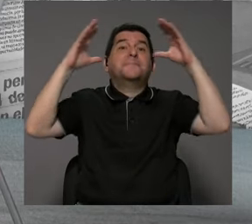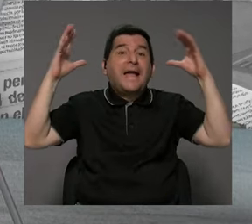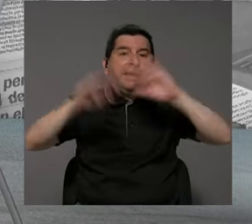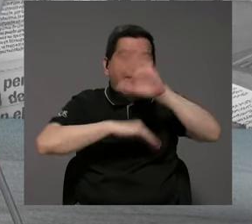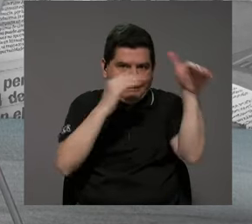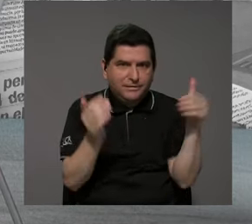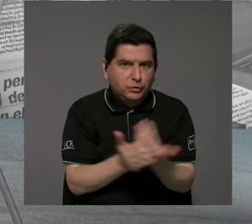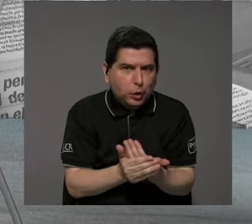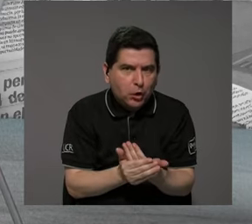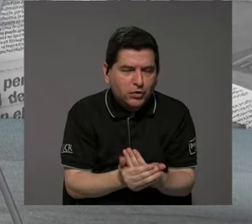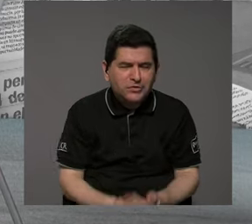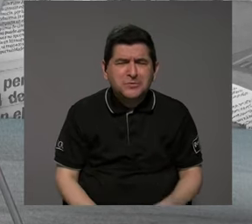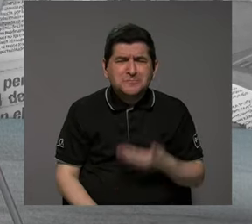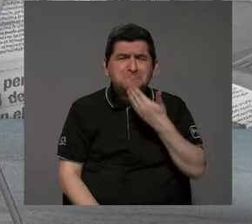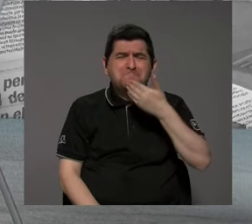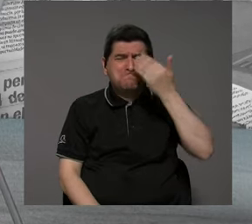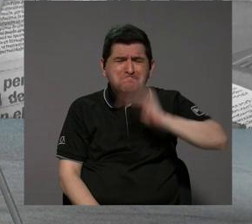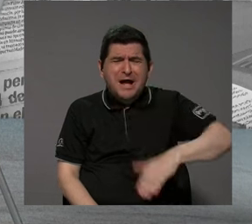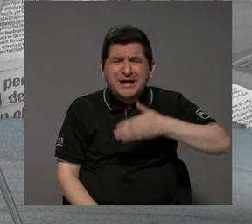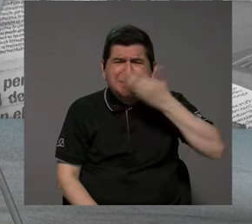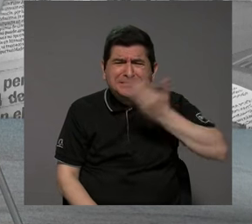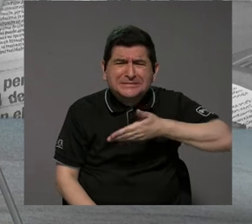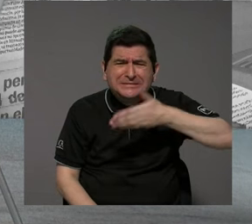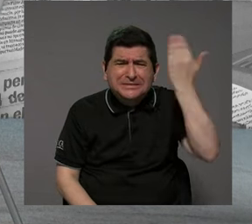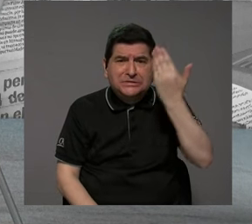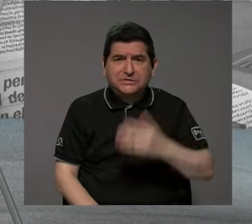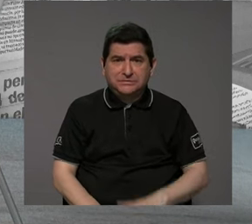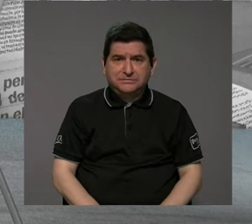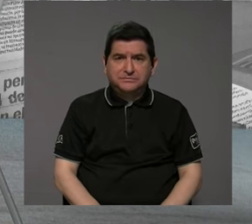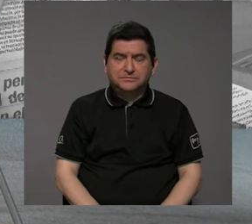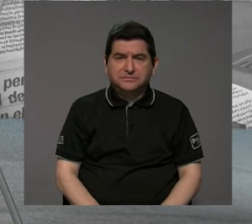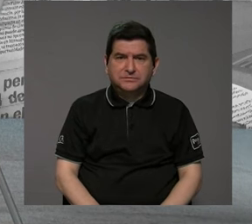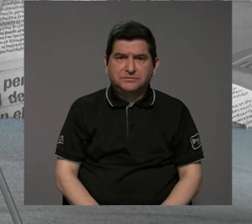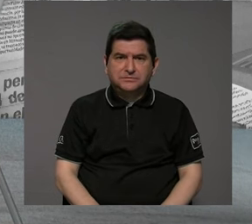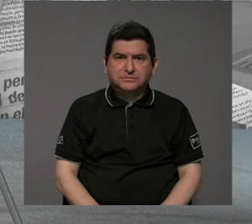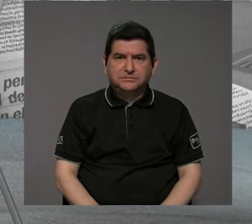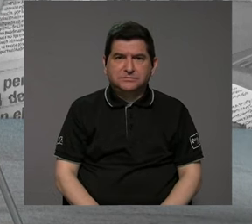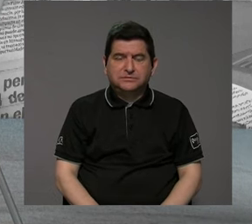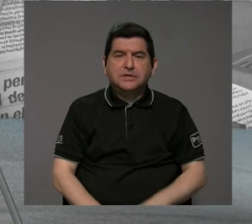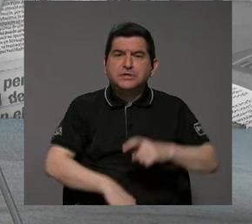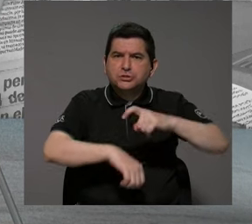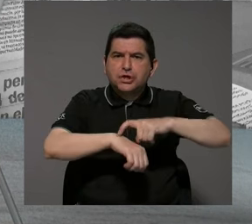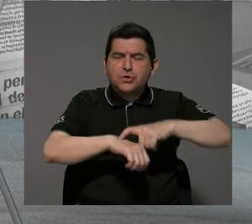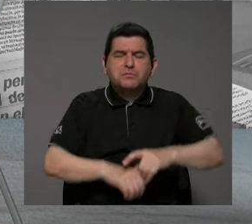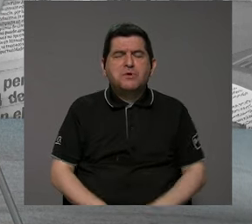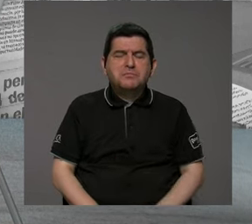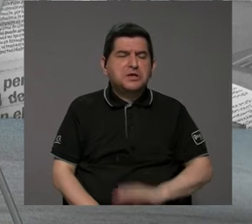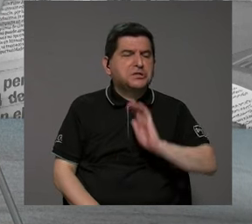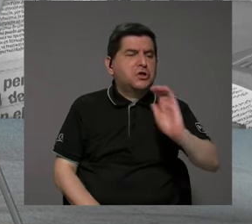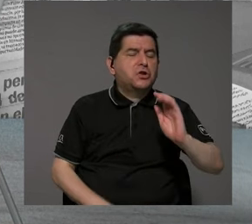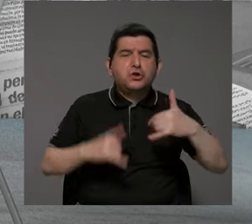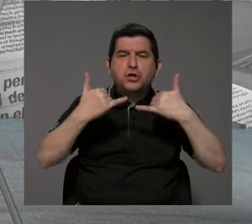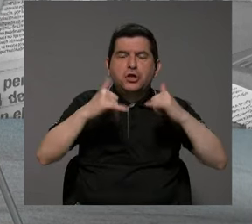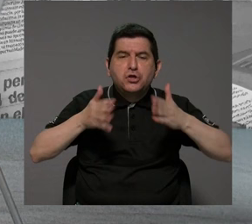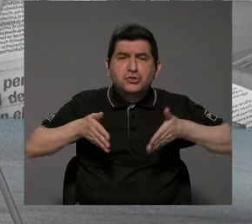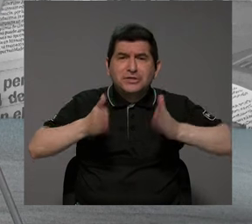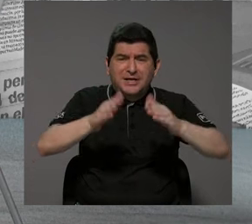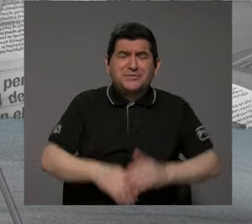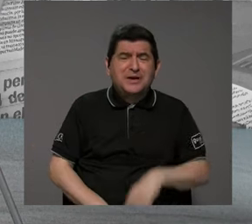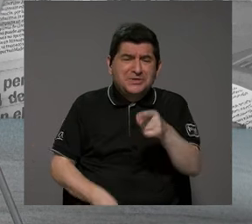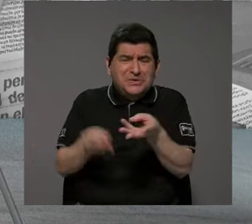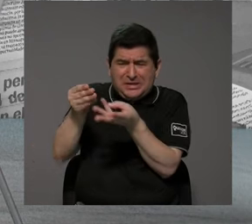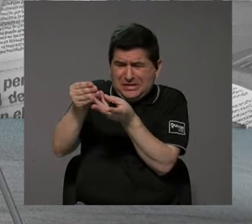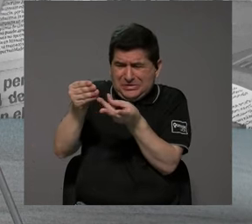todo esto el mal olor verdad eh si los chicos en algú momentos juegan por las calles calles llenas de